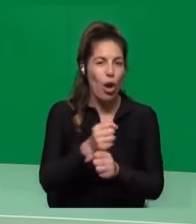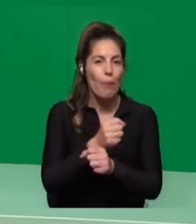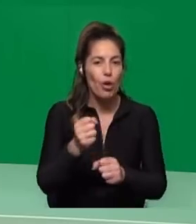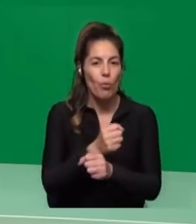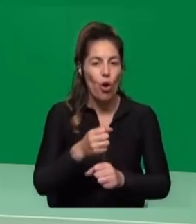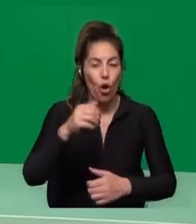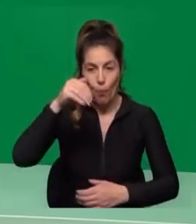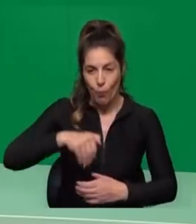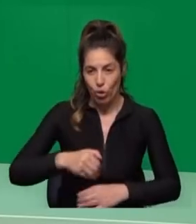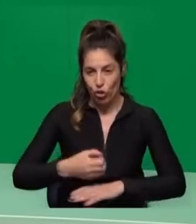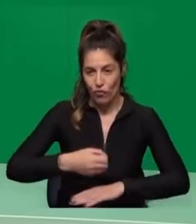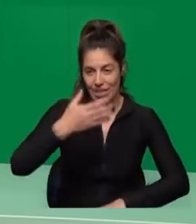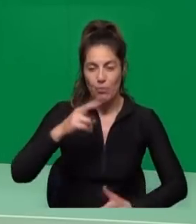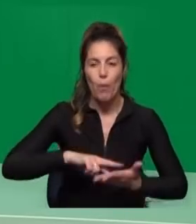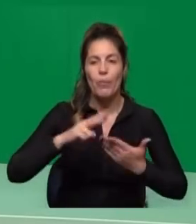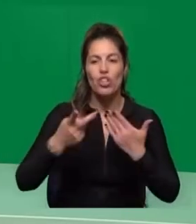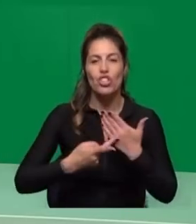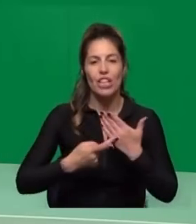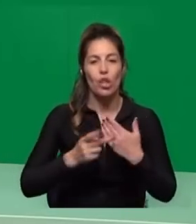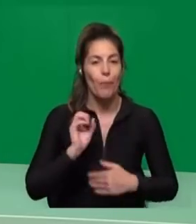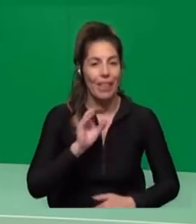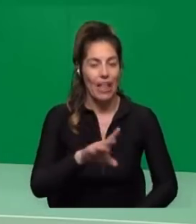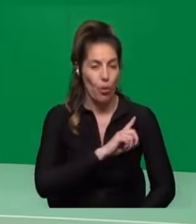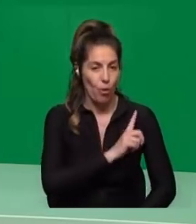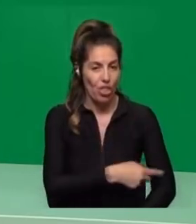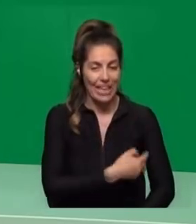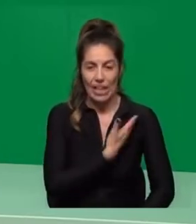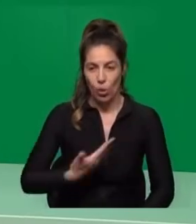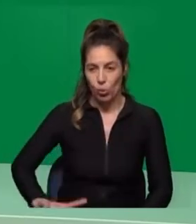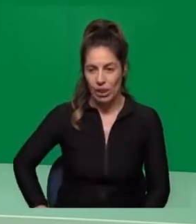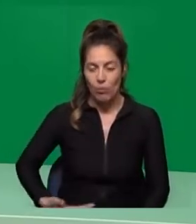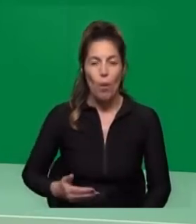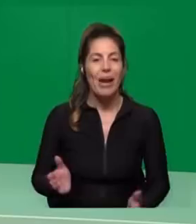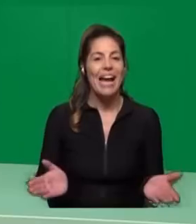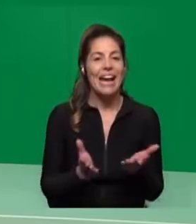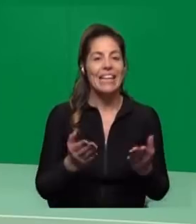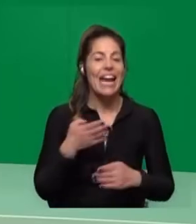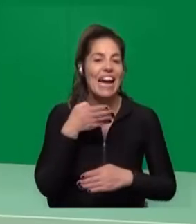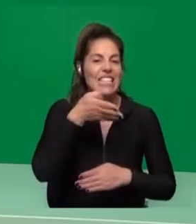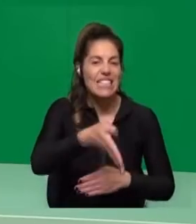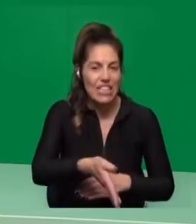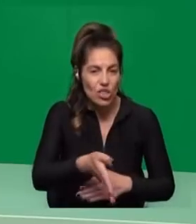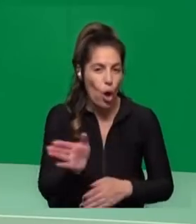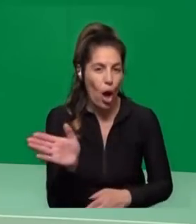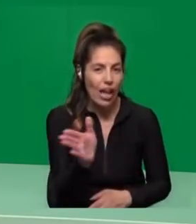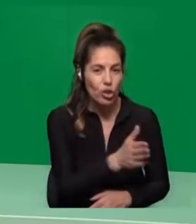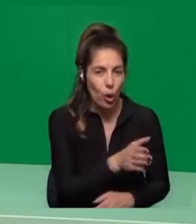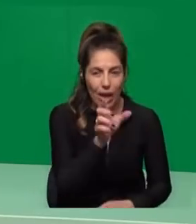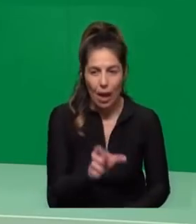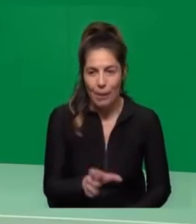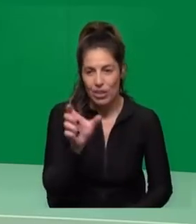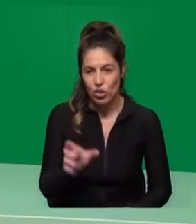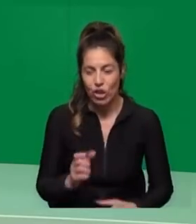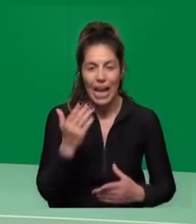oficialismo un proyecto de ley enviado por el poder ejecutivo para generar acceso abierto a toda la población de archivos